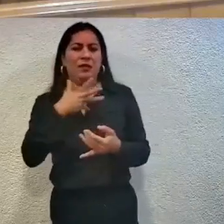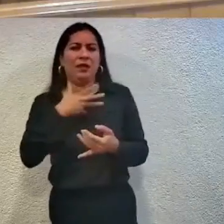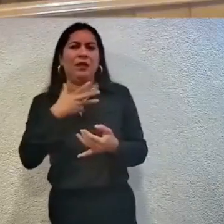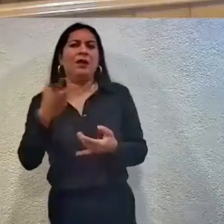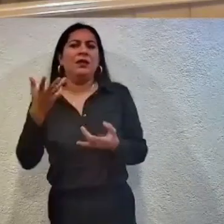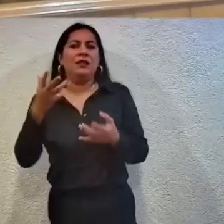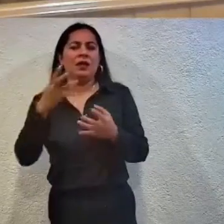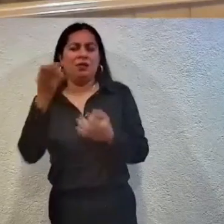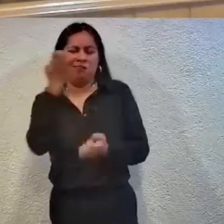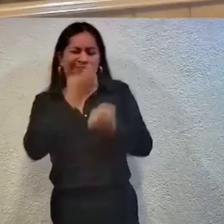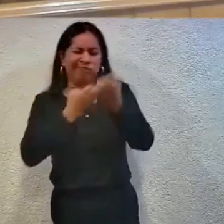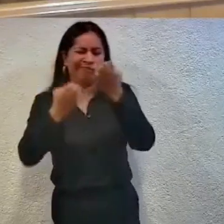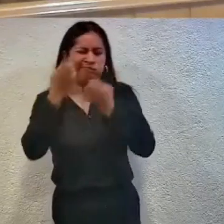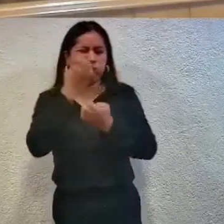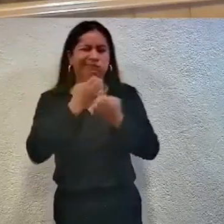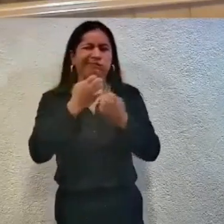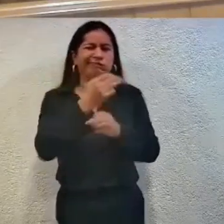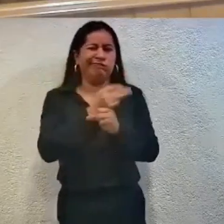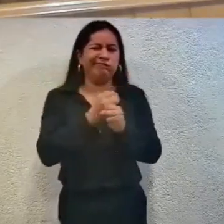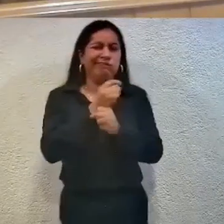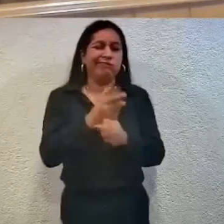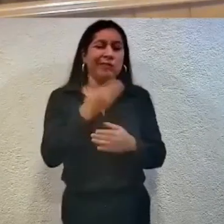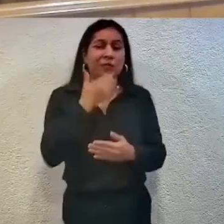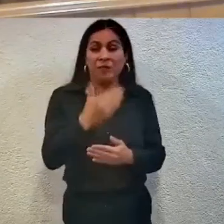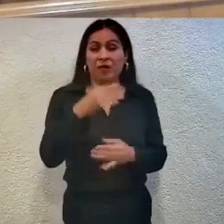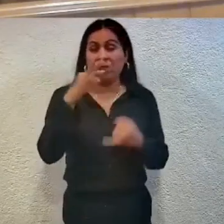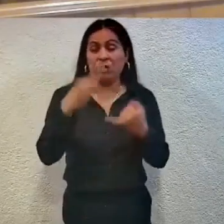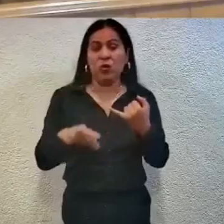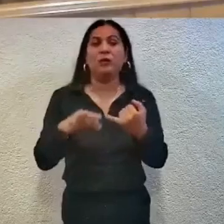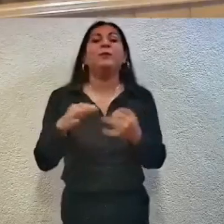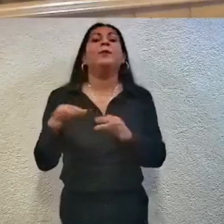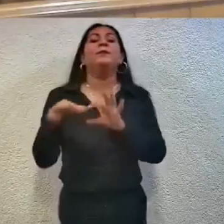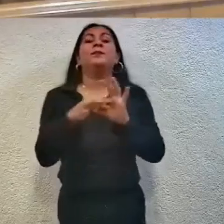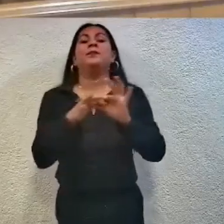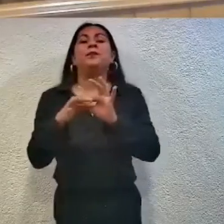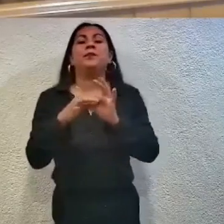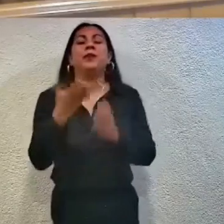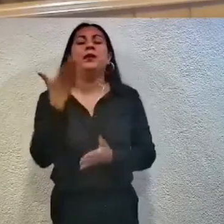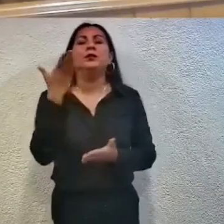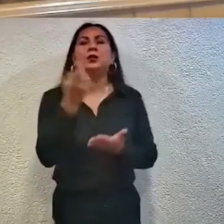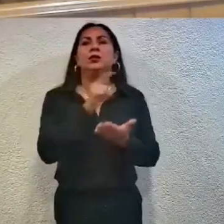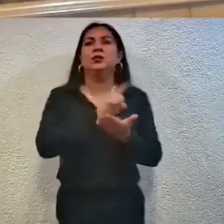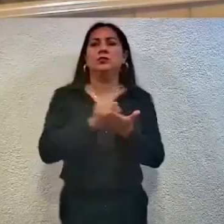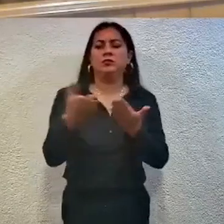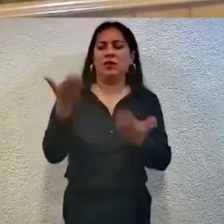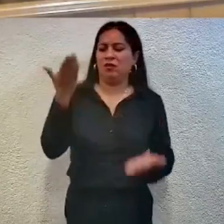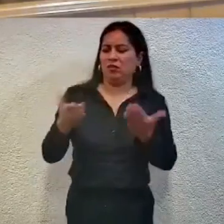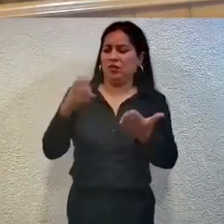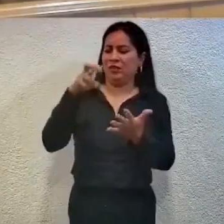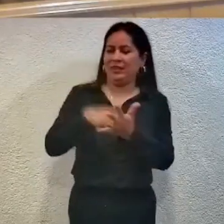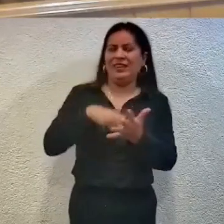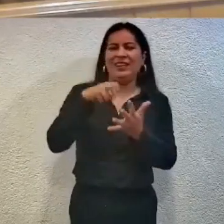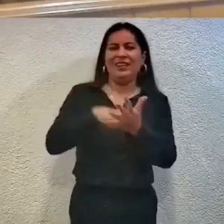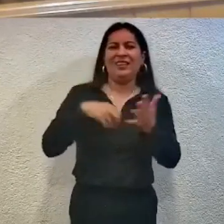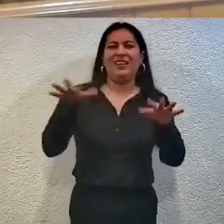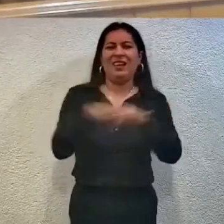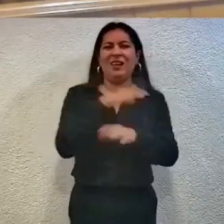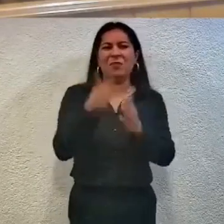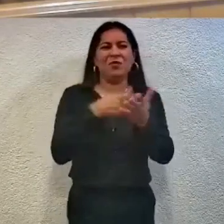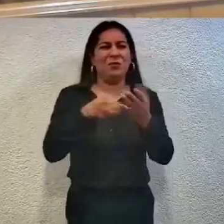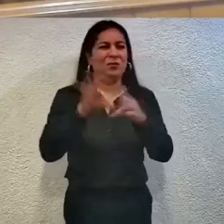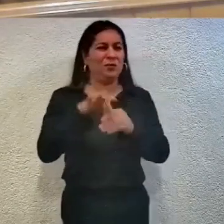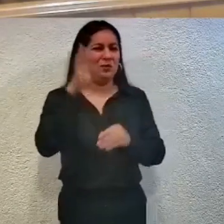realizar el análisis correspondiente. Por último, en relación a la solicitud de cotejo y corrección de votos erróneamente